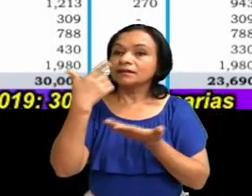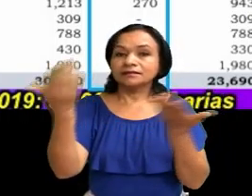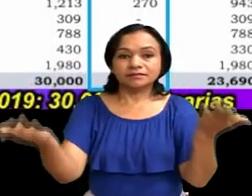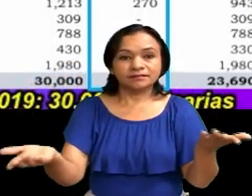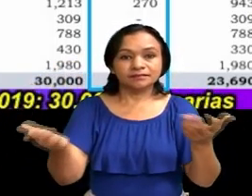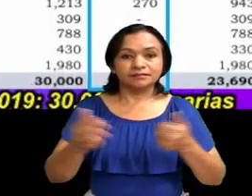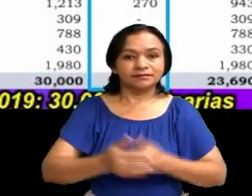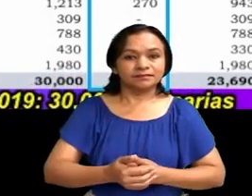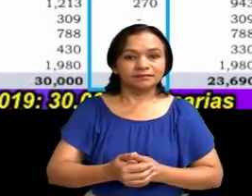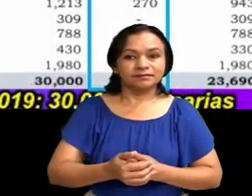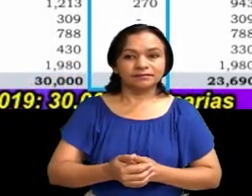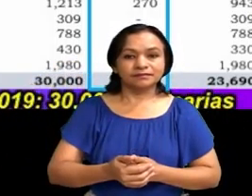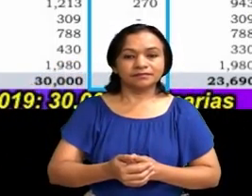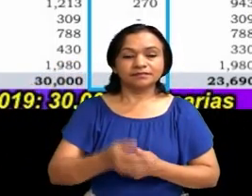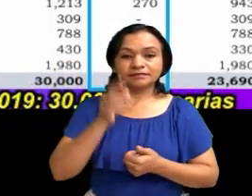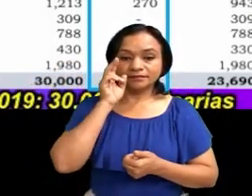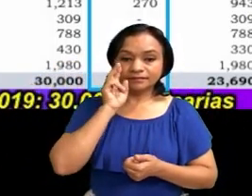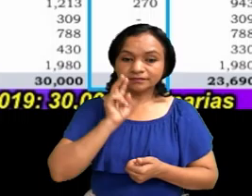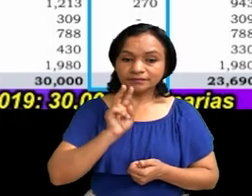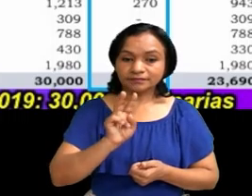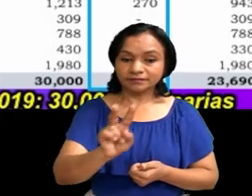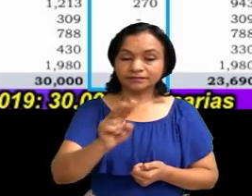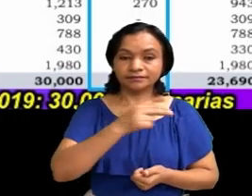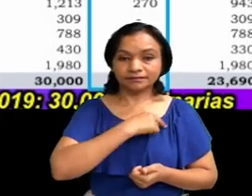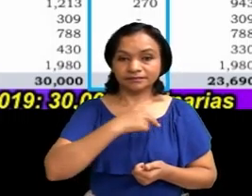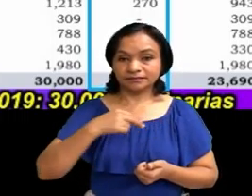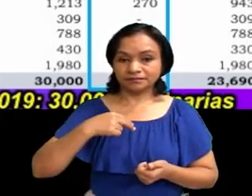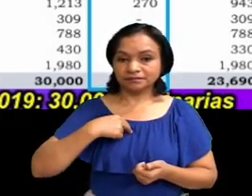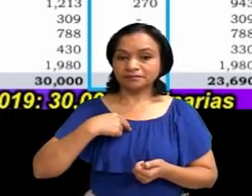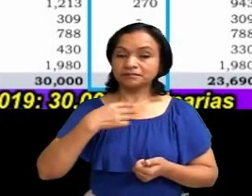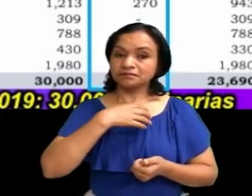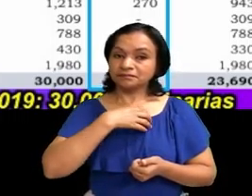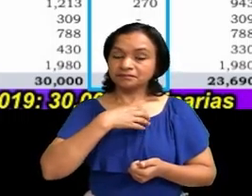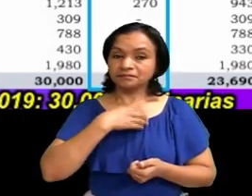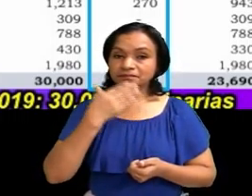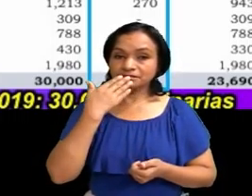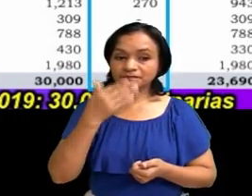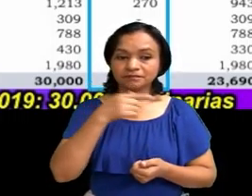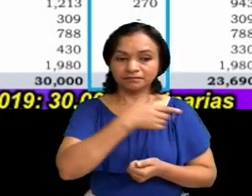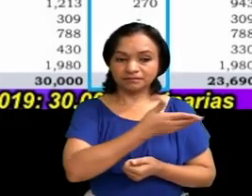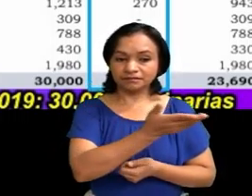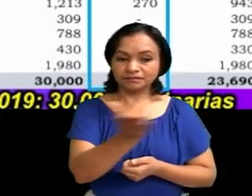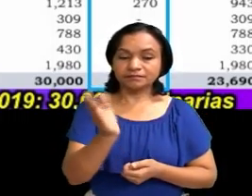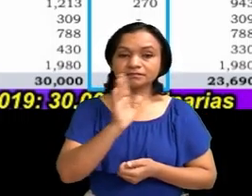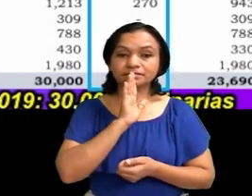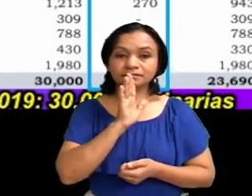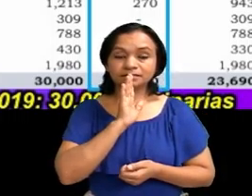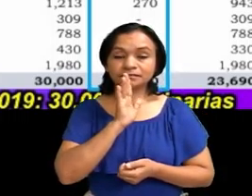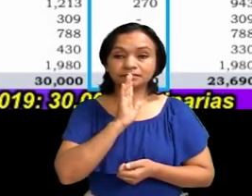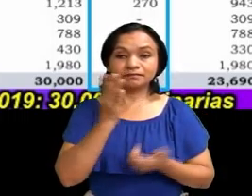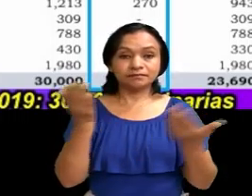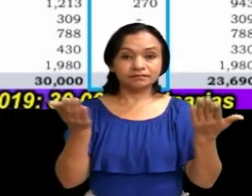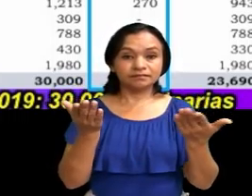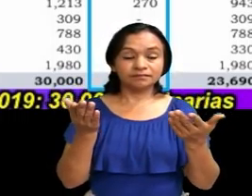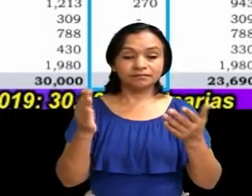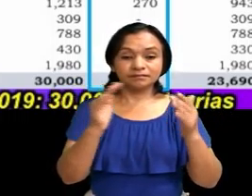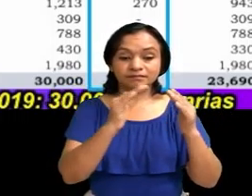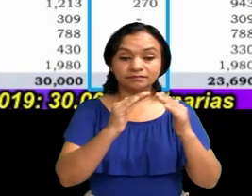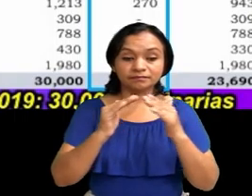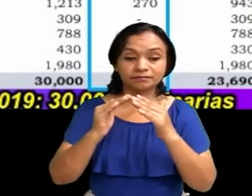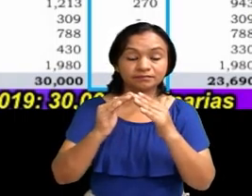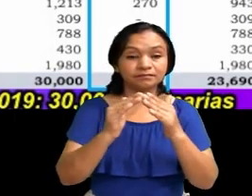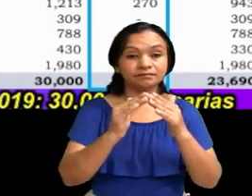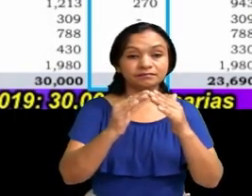Entonces, ver que les vas cumpliendo de manera, porque fue discutido con ellos, ellos dan las prioridades de las comunidades que se